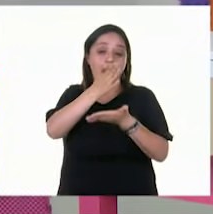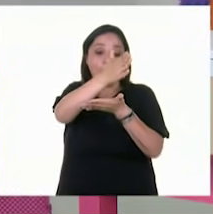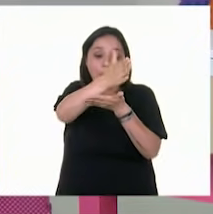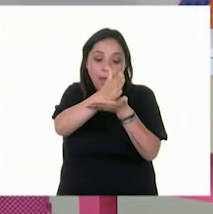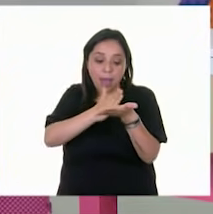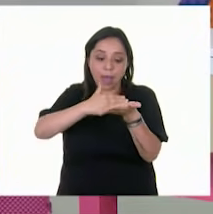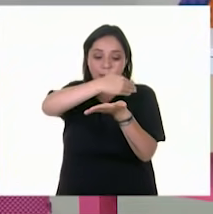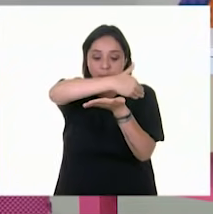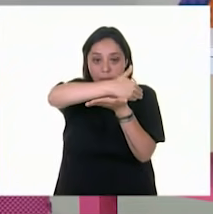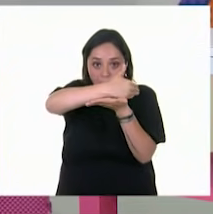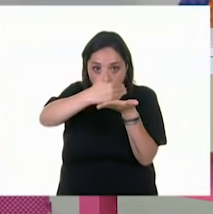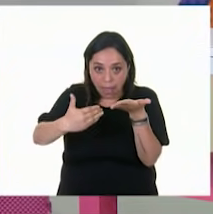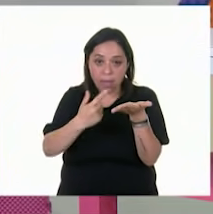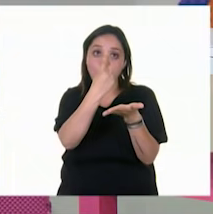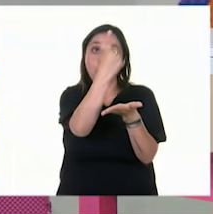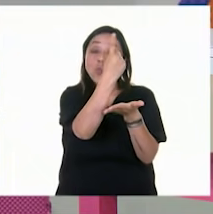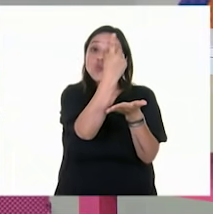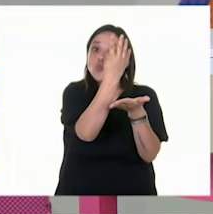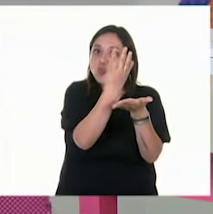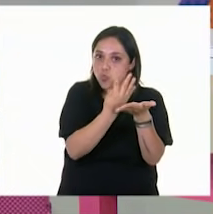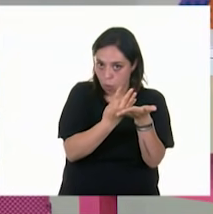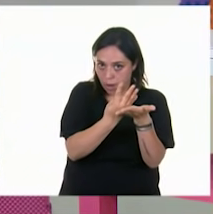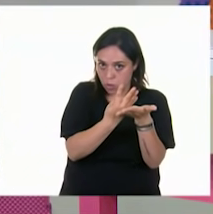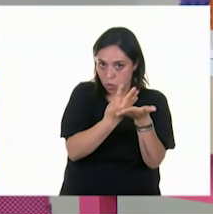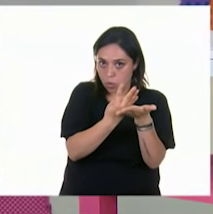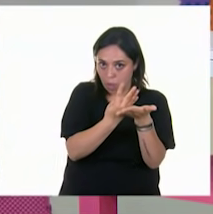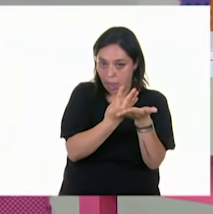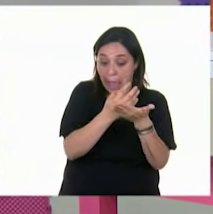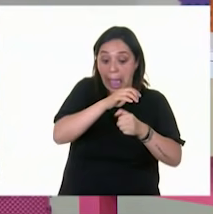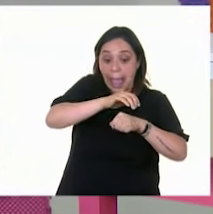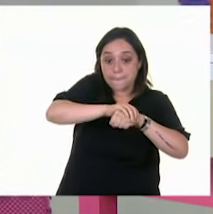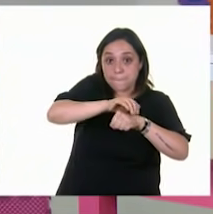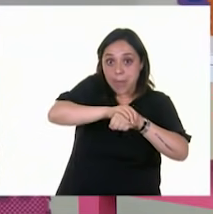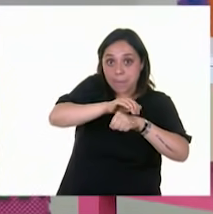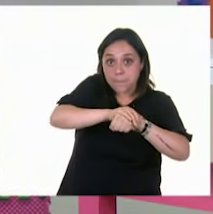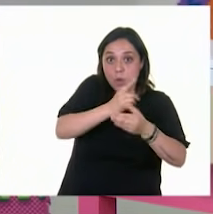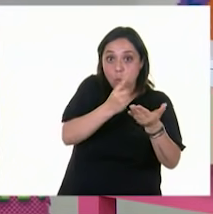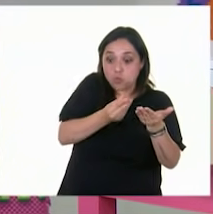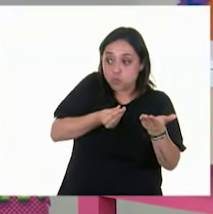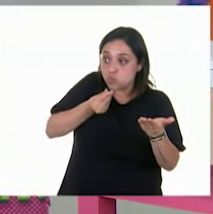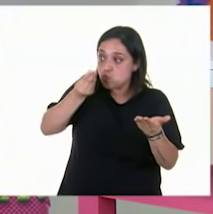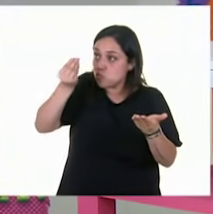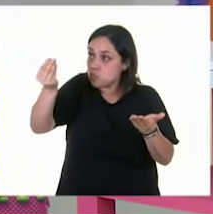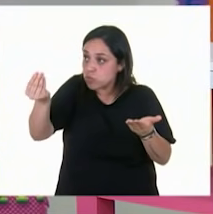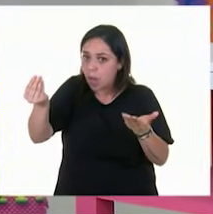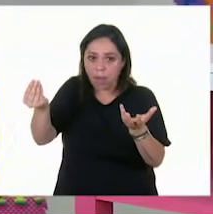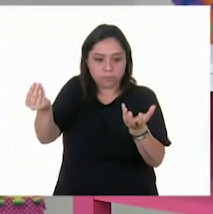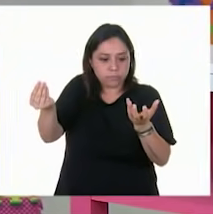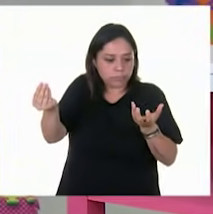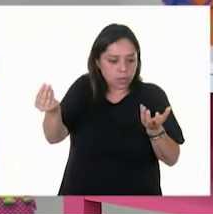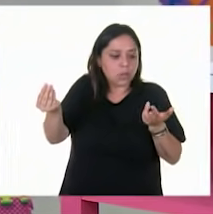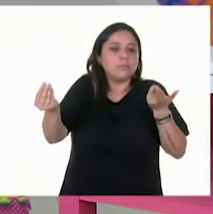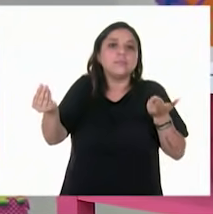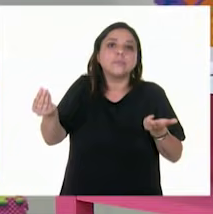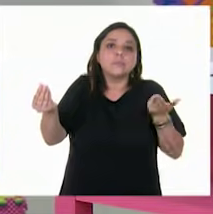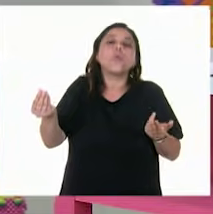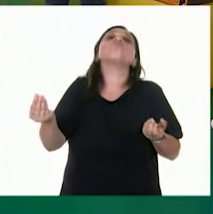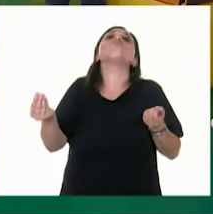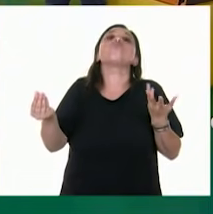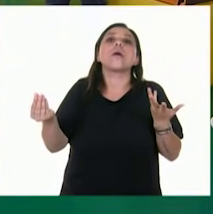manzana a un amigo. ¿Con qué parte de la manzana me quedé? Ok.